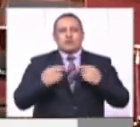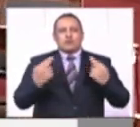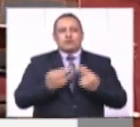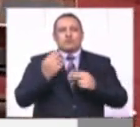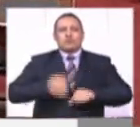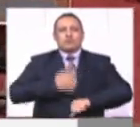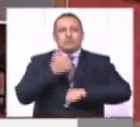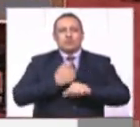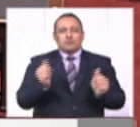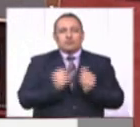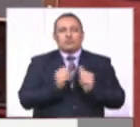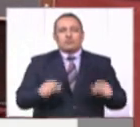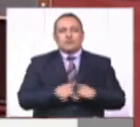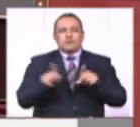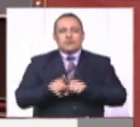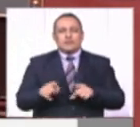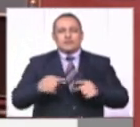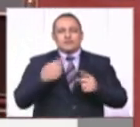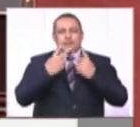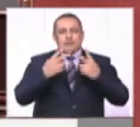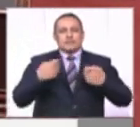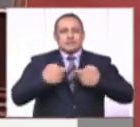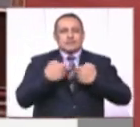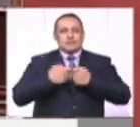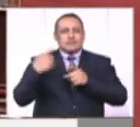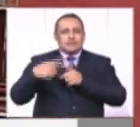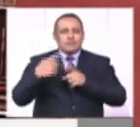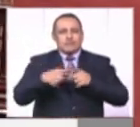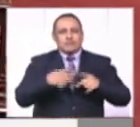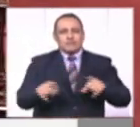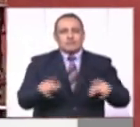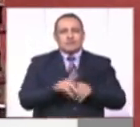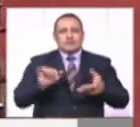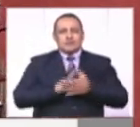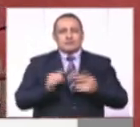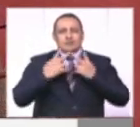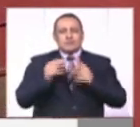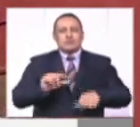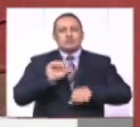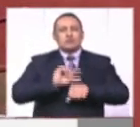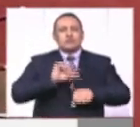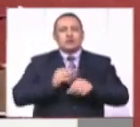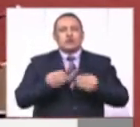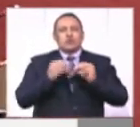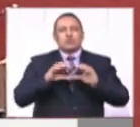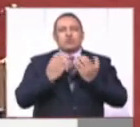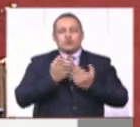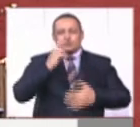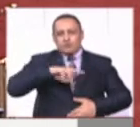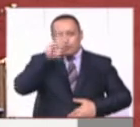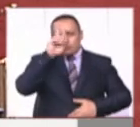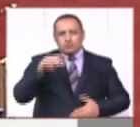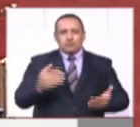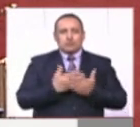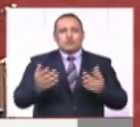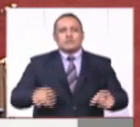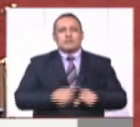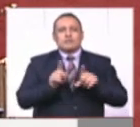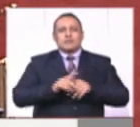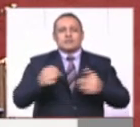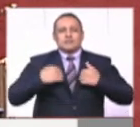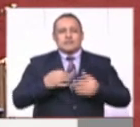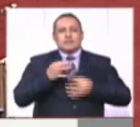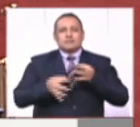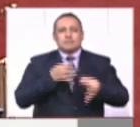plenaria a través de nuestras cuentas en redes sociales nos encuentran en Twitter como congreso del Perú donde también venimos